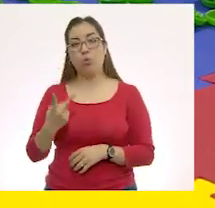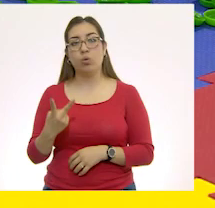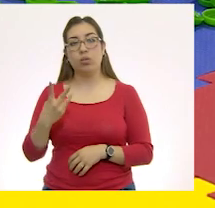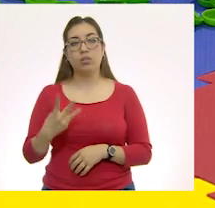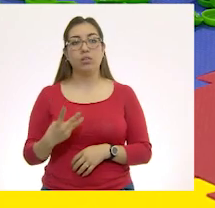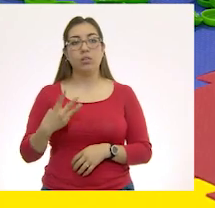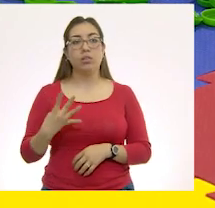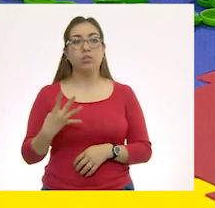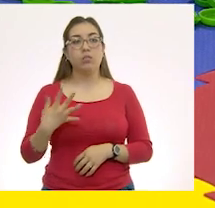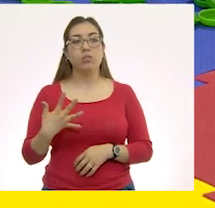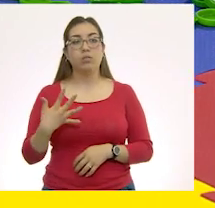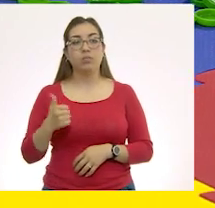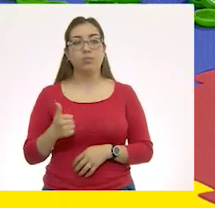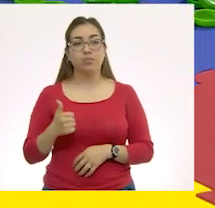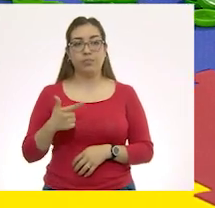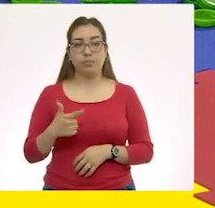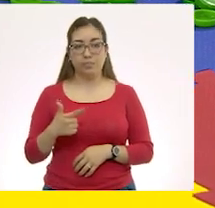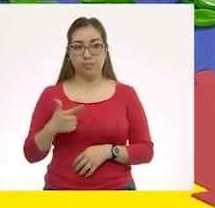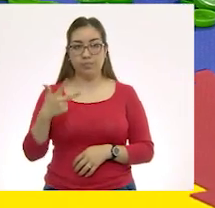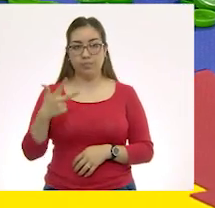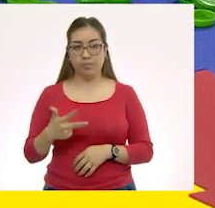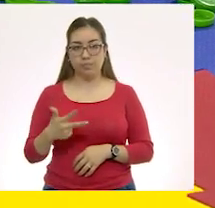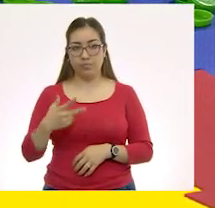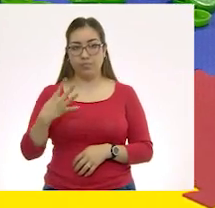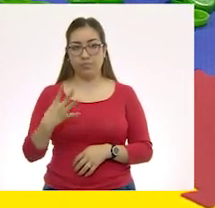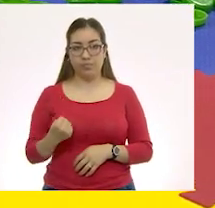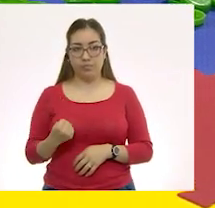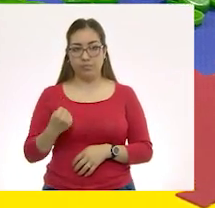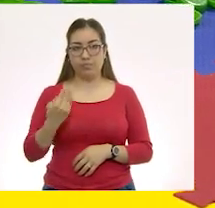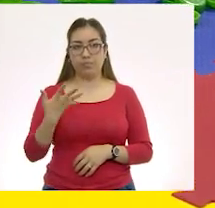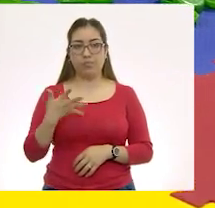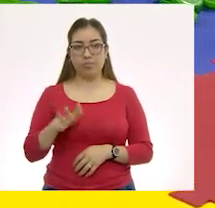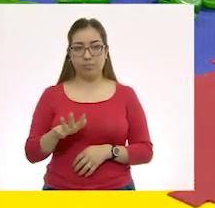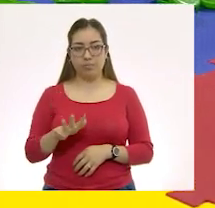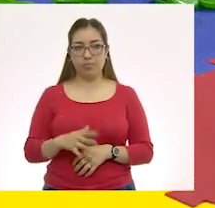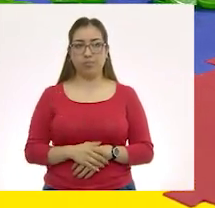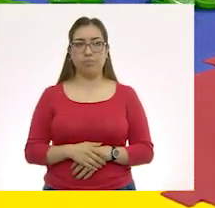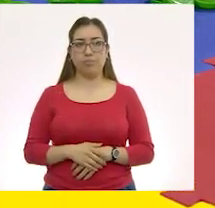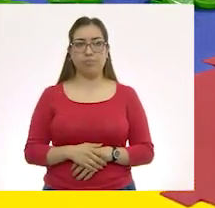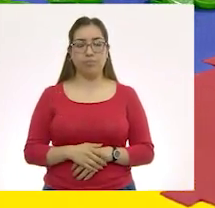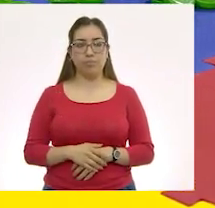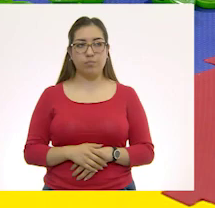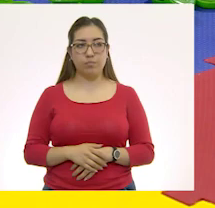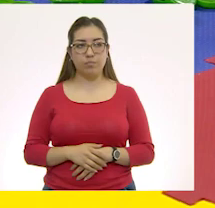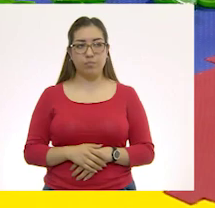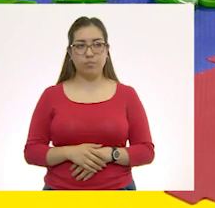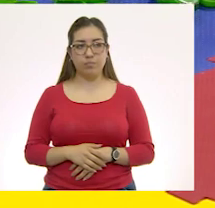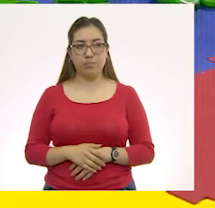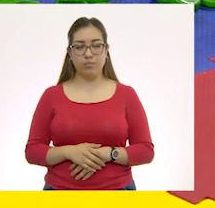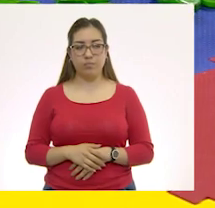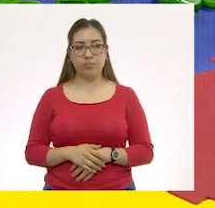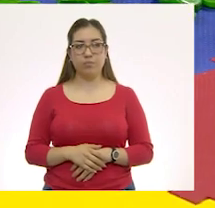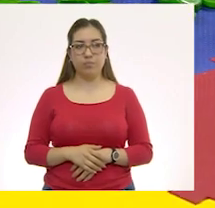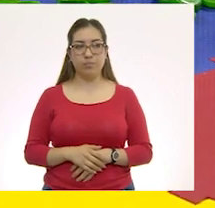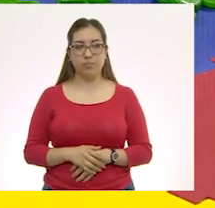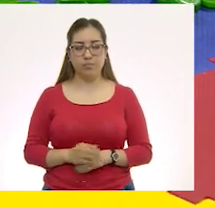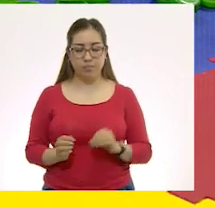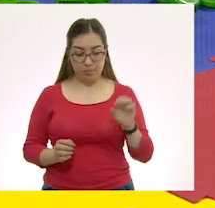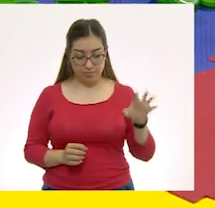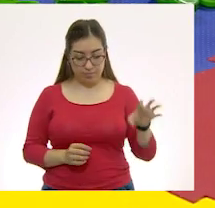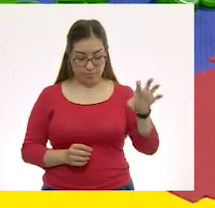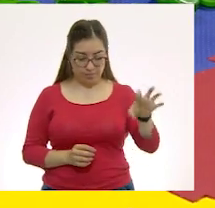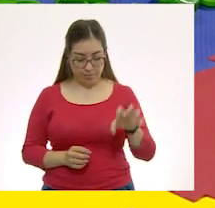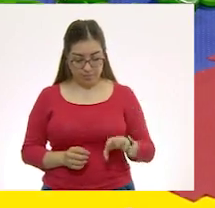tres cuatro cinco seis siete ocho nueve diez íbamos cuatro